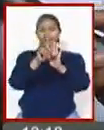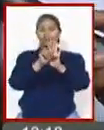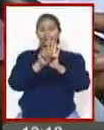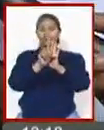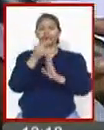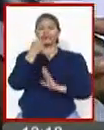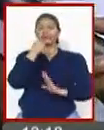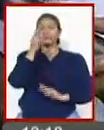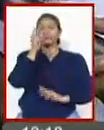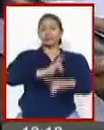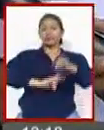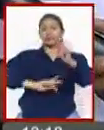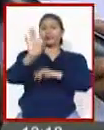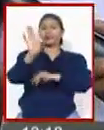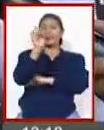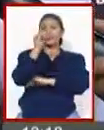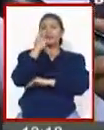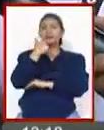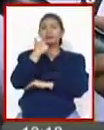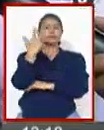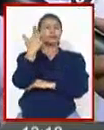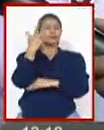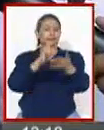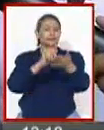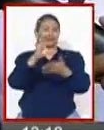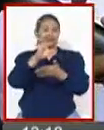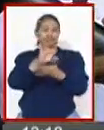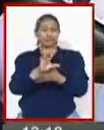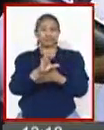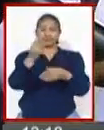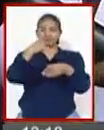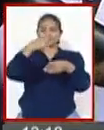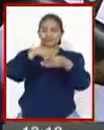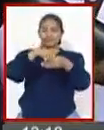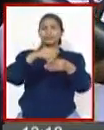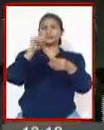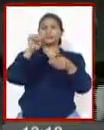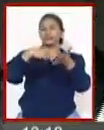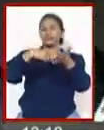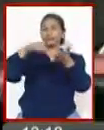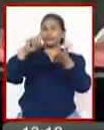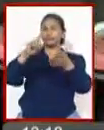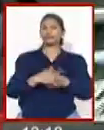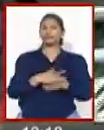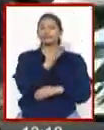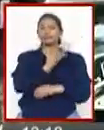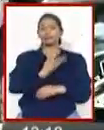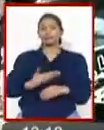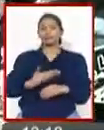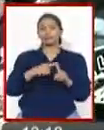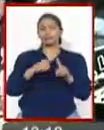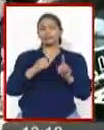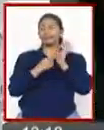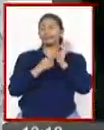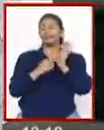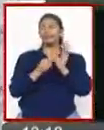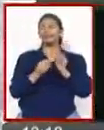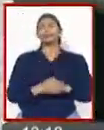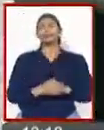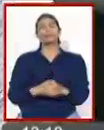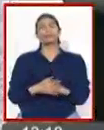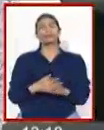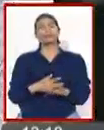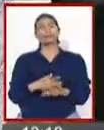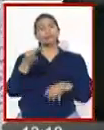y decirle al pueblo boliviano, señores, el 3 de diciembre su voto sí vale. La presentación de las firmas no solo se realizó en el